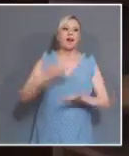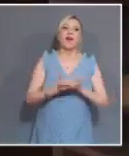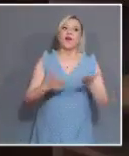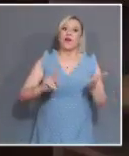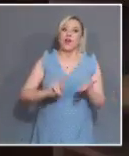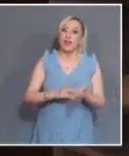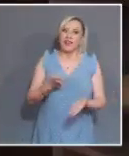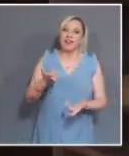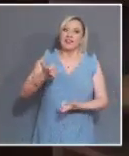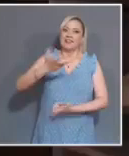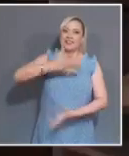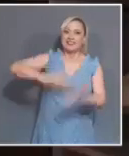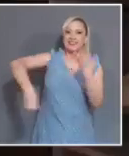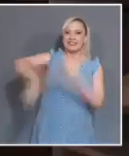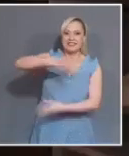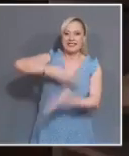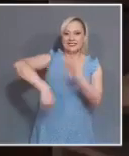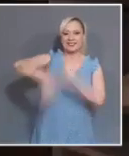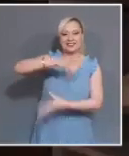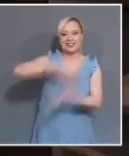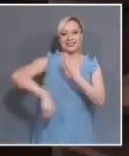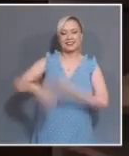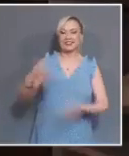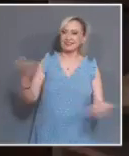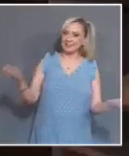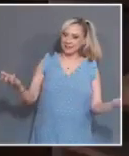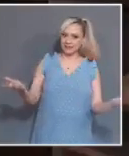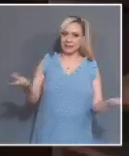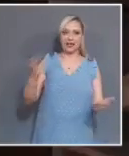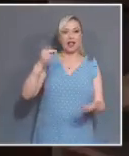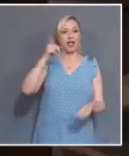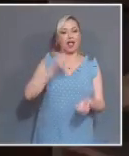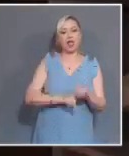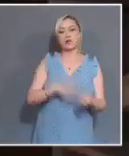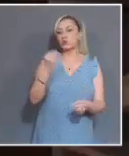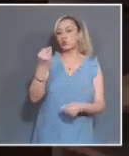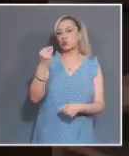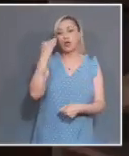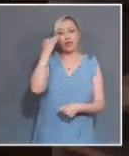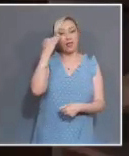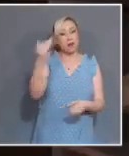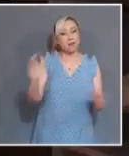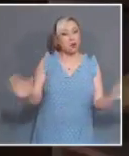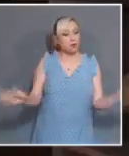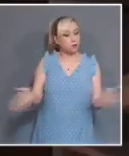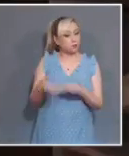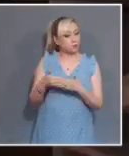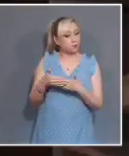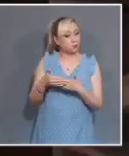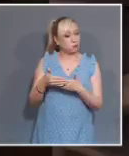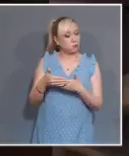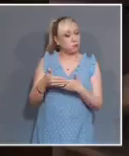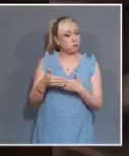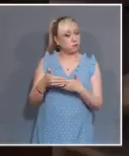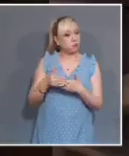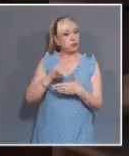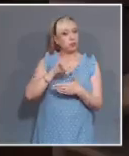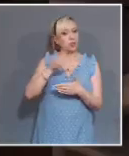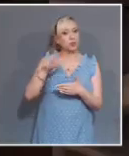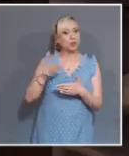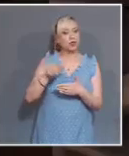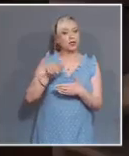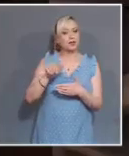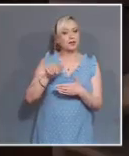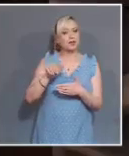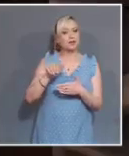pesar de que Madero estuvo cerrado mucho tiempo y en algún momento también se hizo como